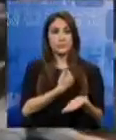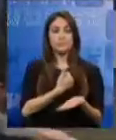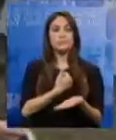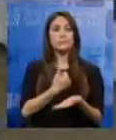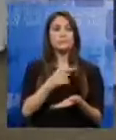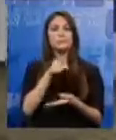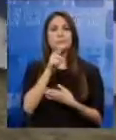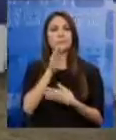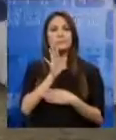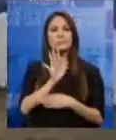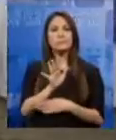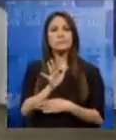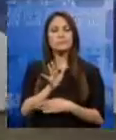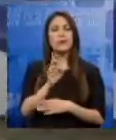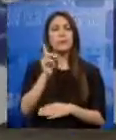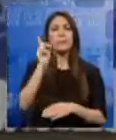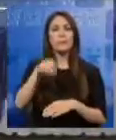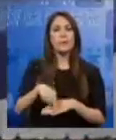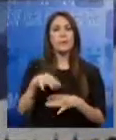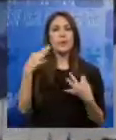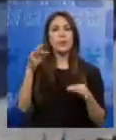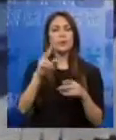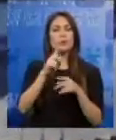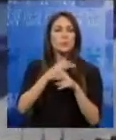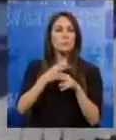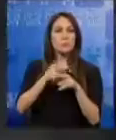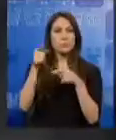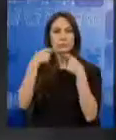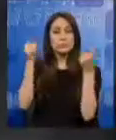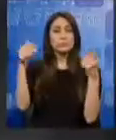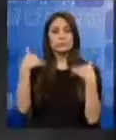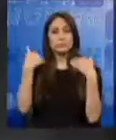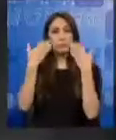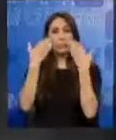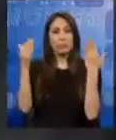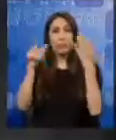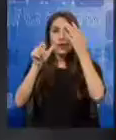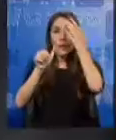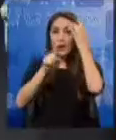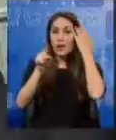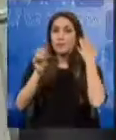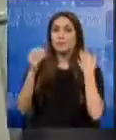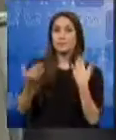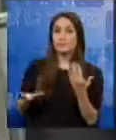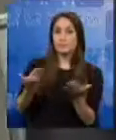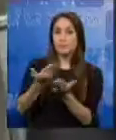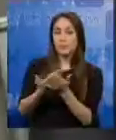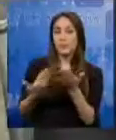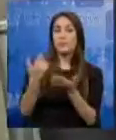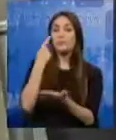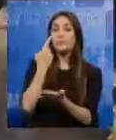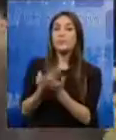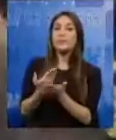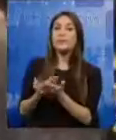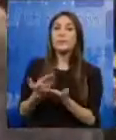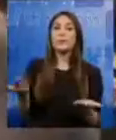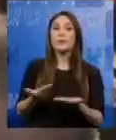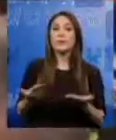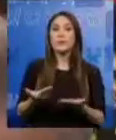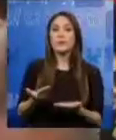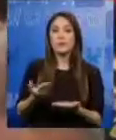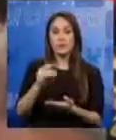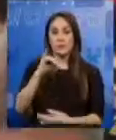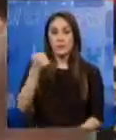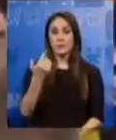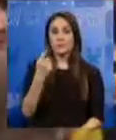del portal Mil Hojas. Manifestaron que desconocen si Lasso presentará nuevos documentos en su comparecencia de